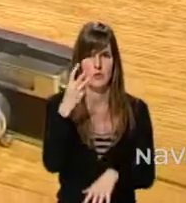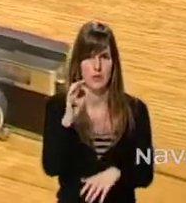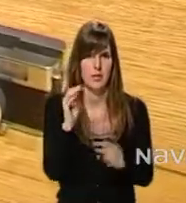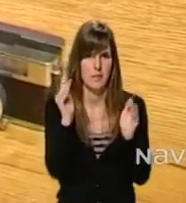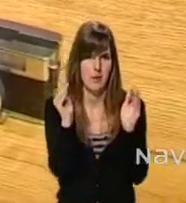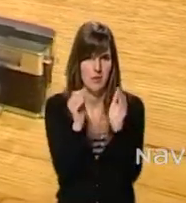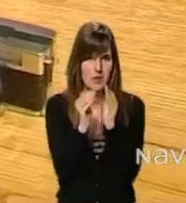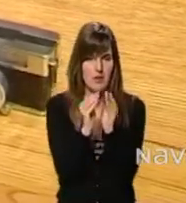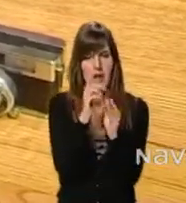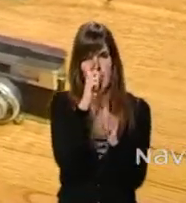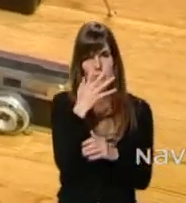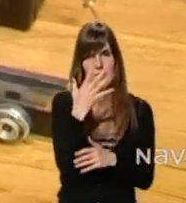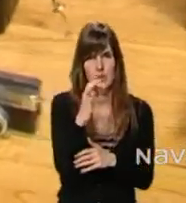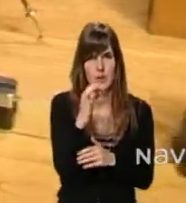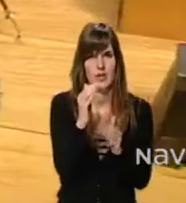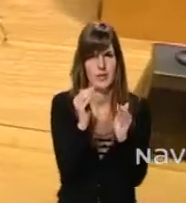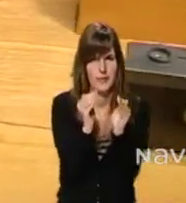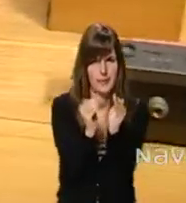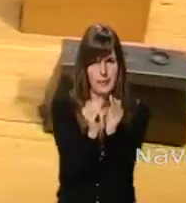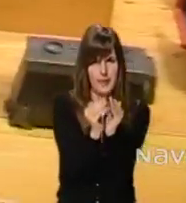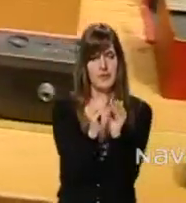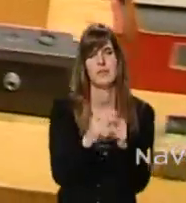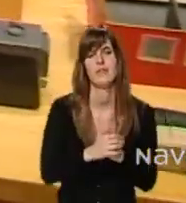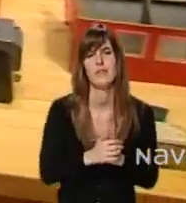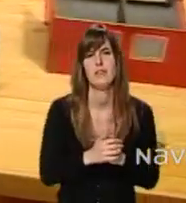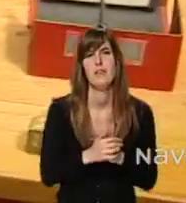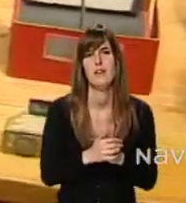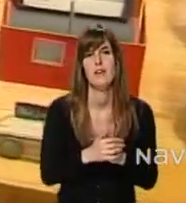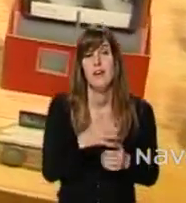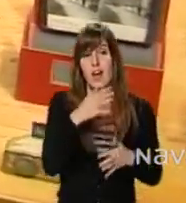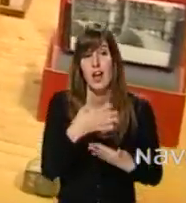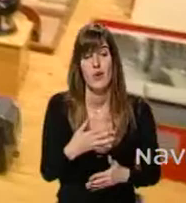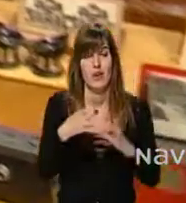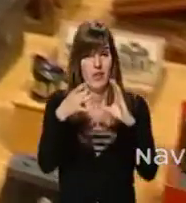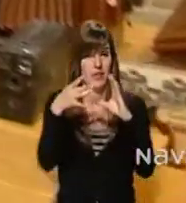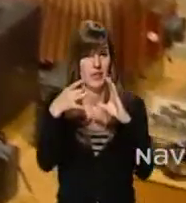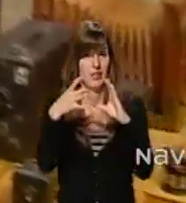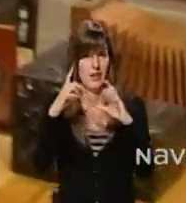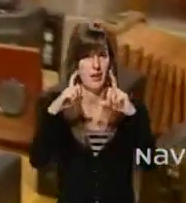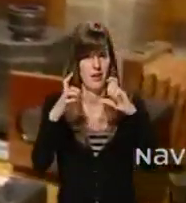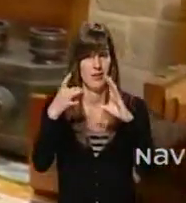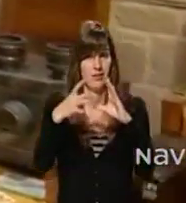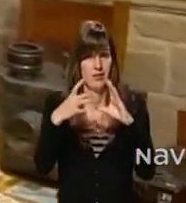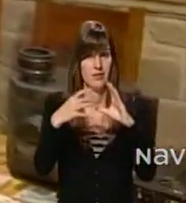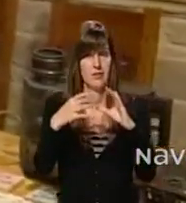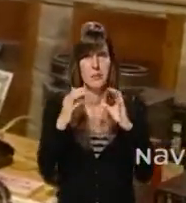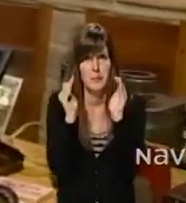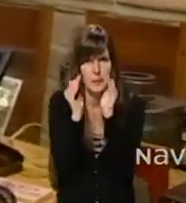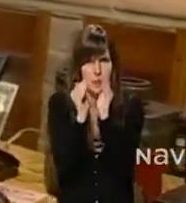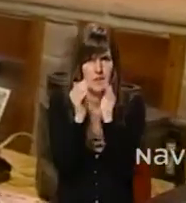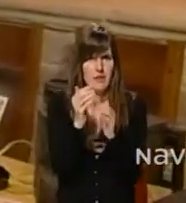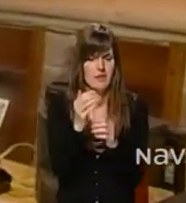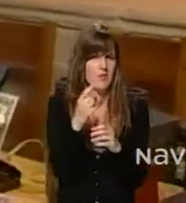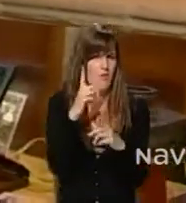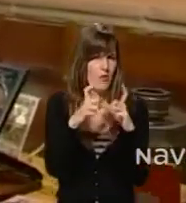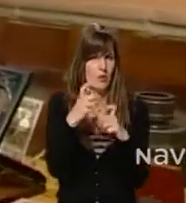tenemos una de los años 50, y todavía las hay muchísimo más pequeñas. Y no hablemos ya ahora con lo digital, que vamos, con la cosa más pequeña puedes hacer una